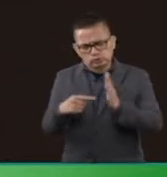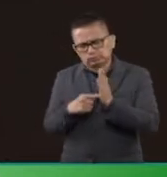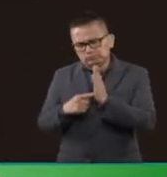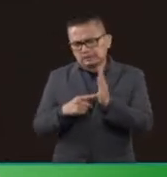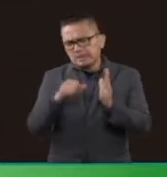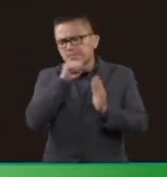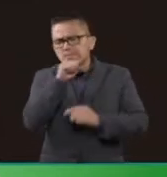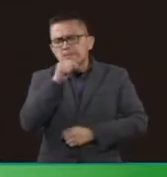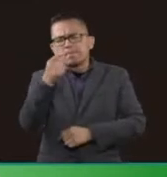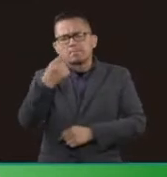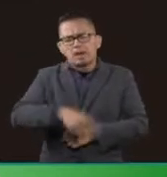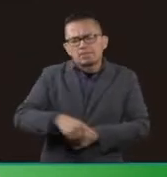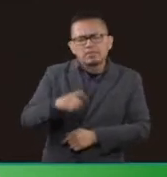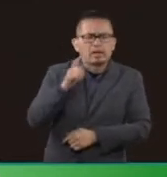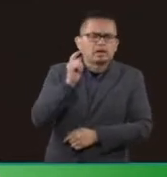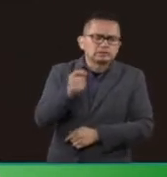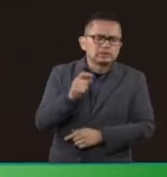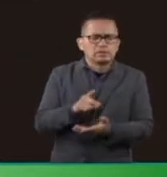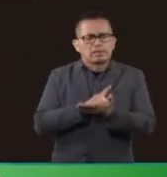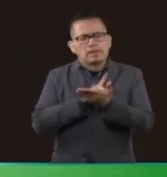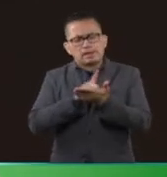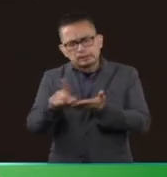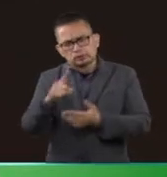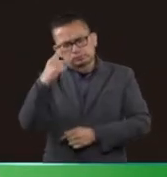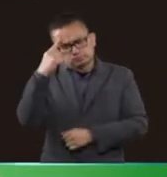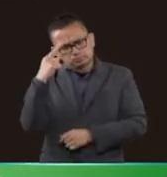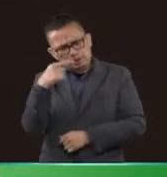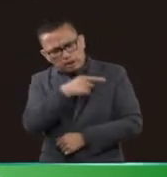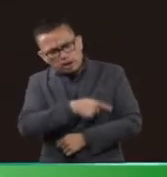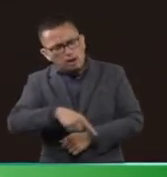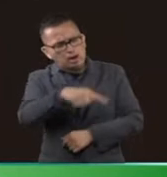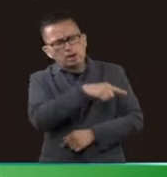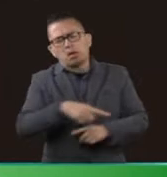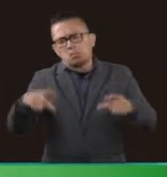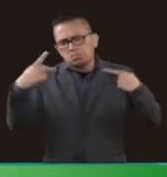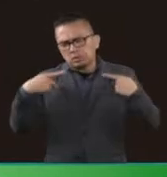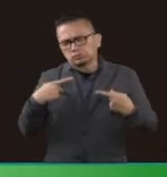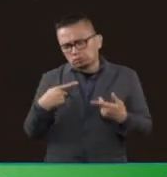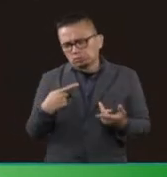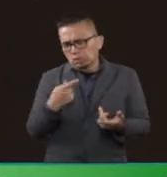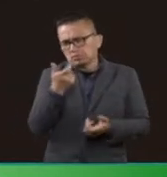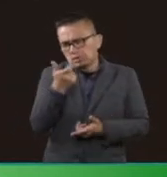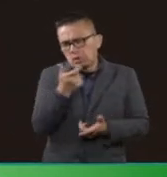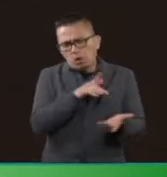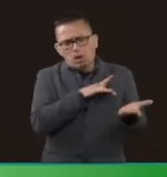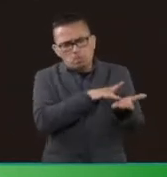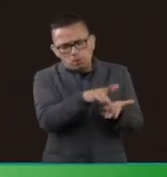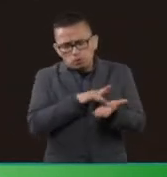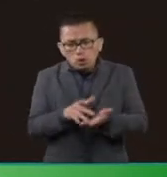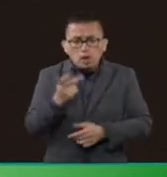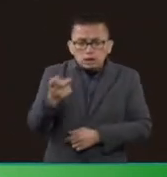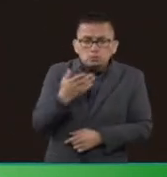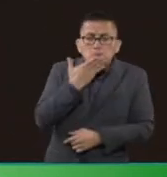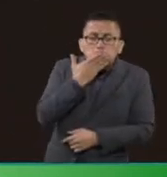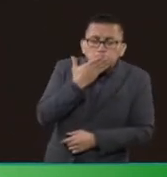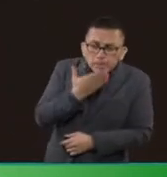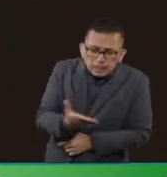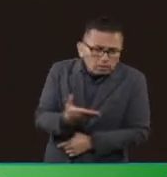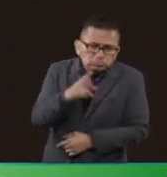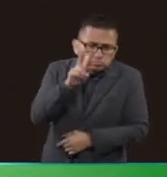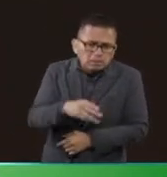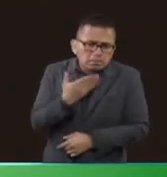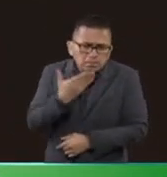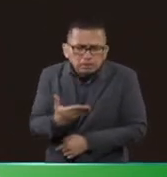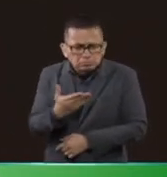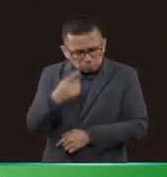económicos para diferentes sectores de la población son bienvenidos y ayudan a quien los reciben